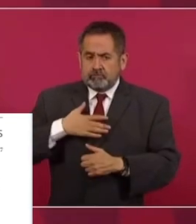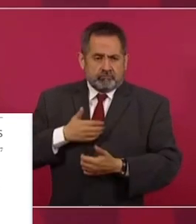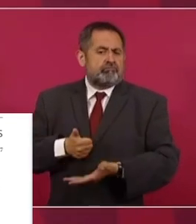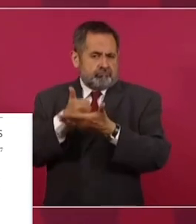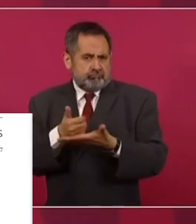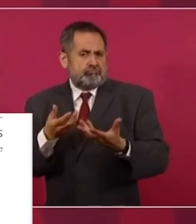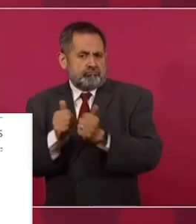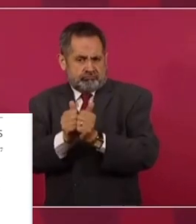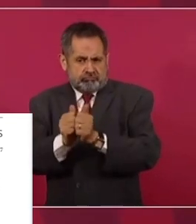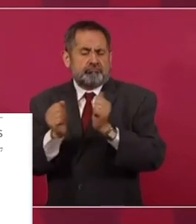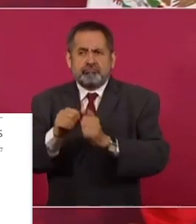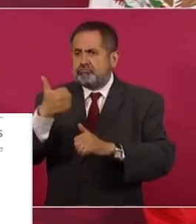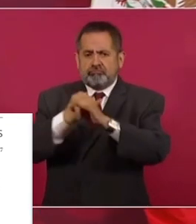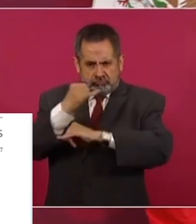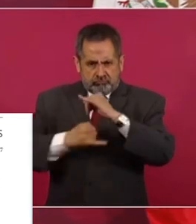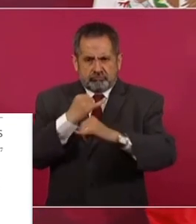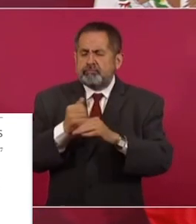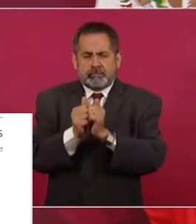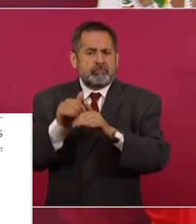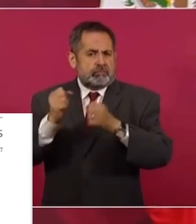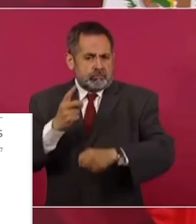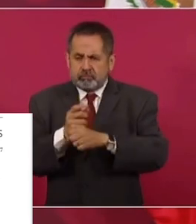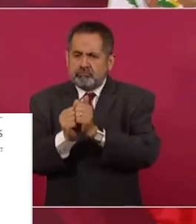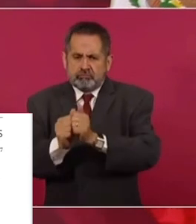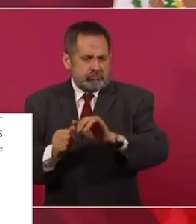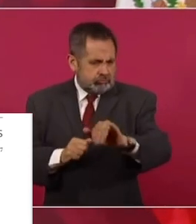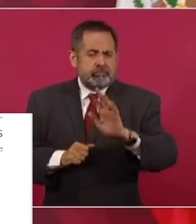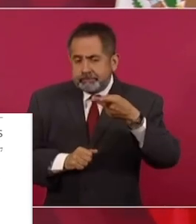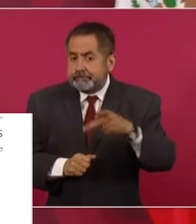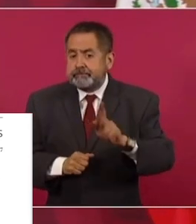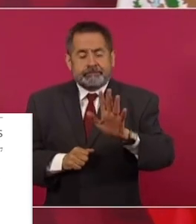cooperación con organismos internacionales encargados de seguridad, pero